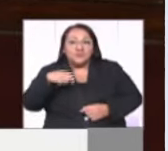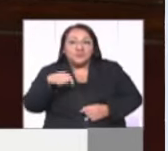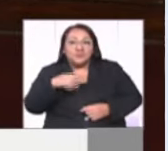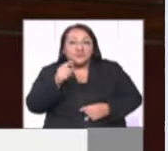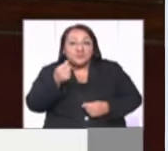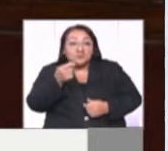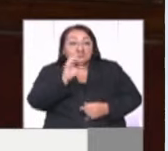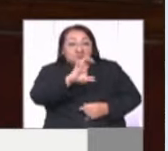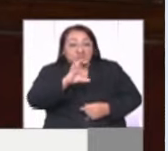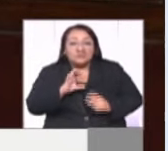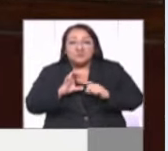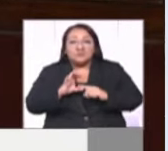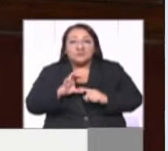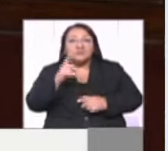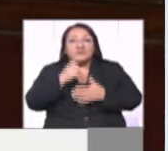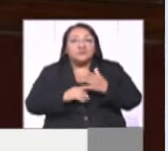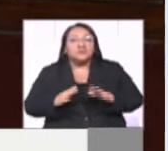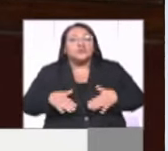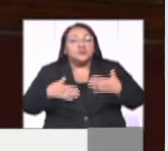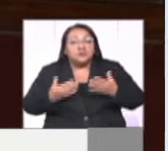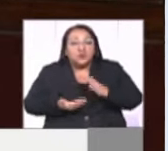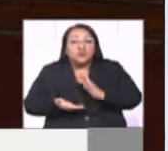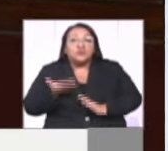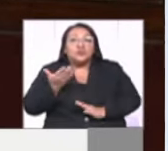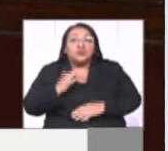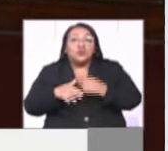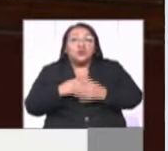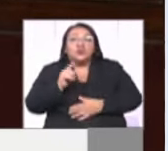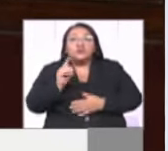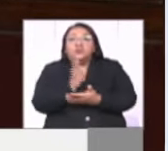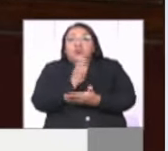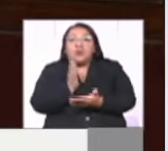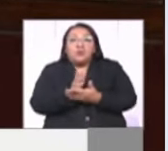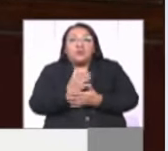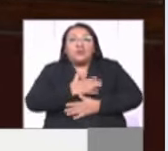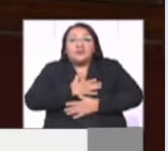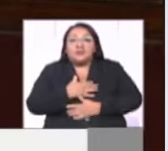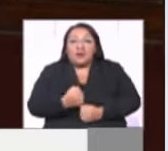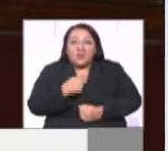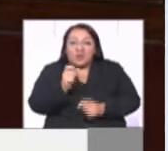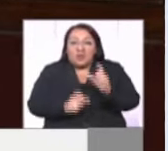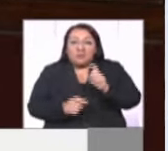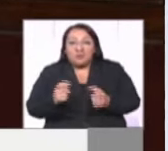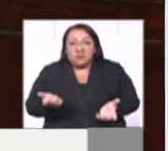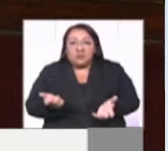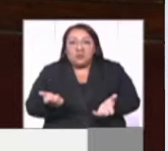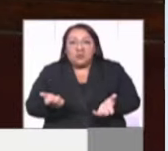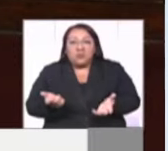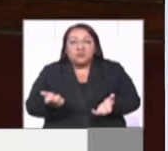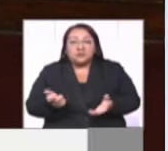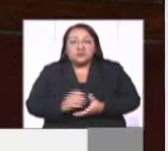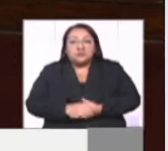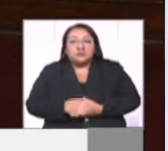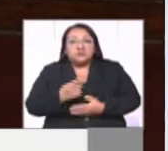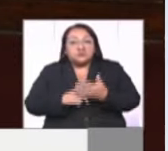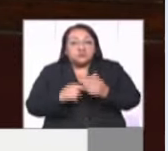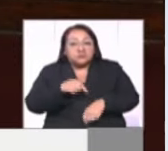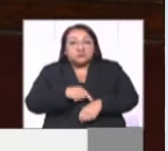Necesitan esos fondos para asumir situaciones de salud que en este